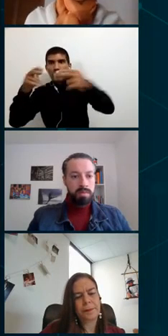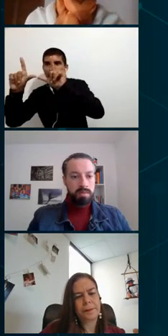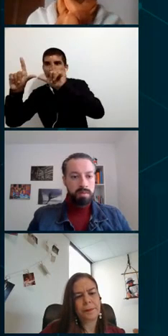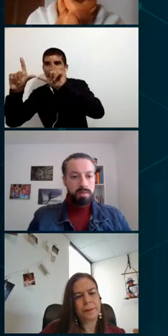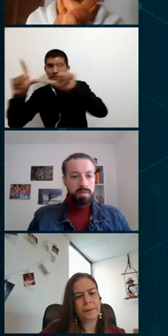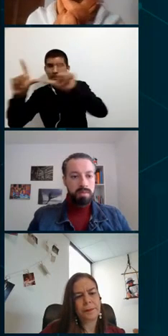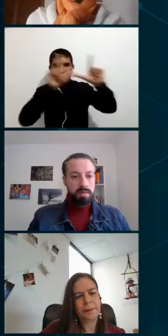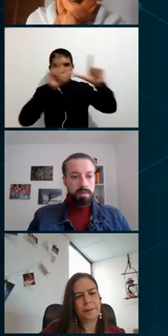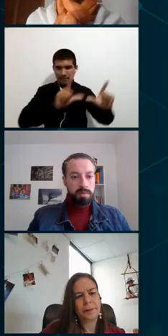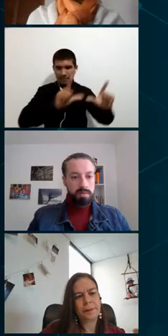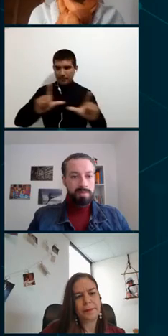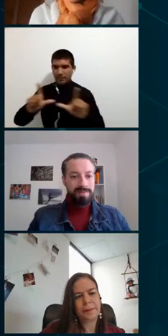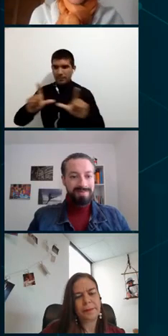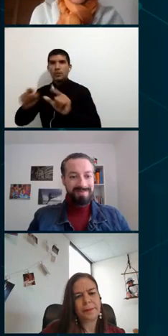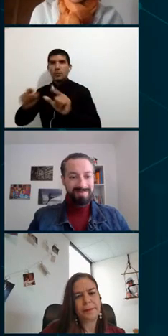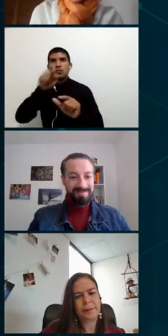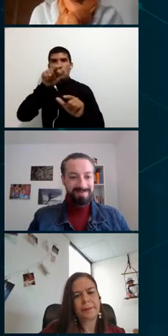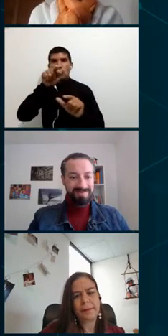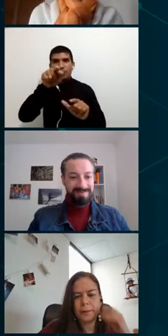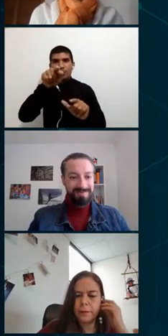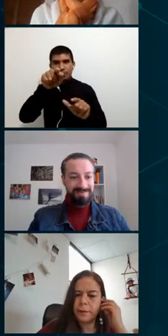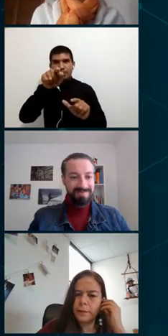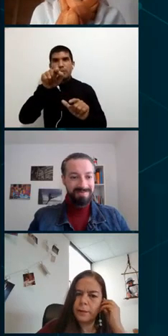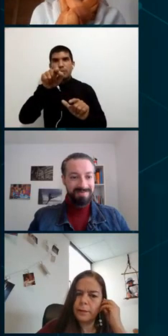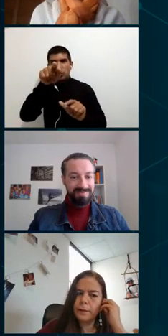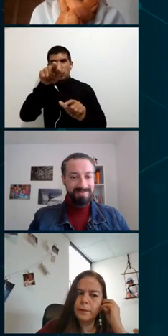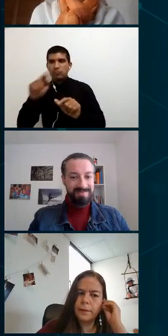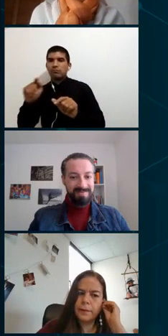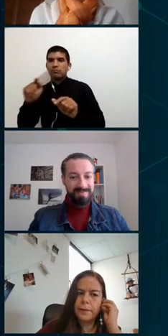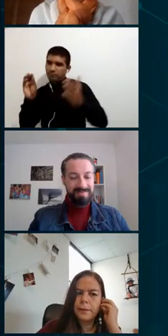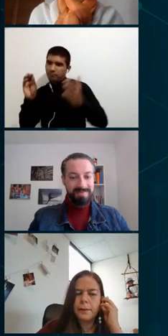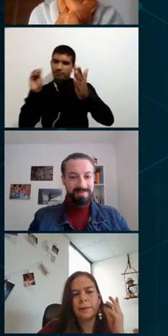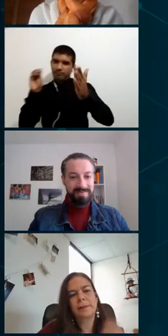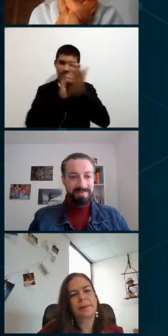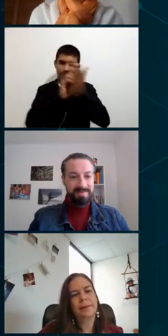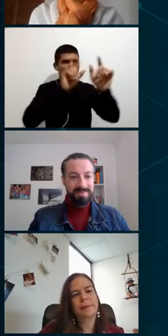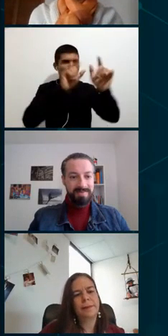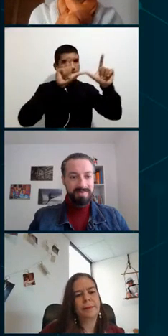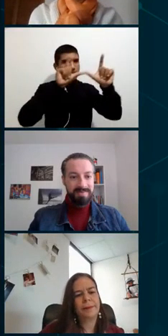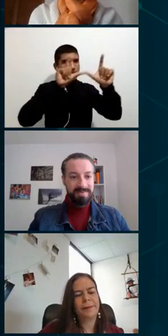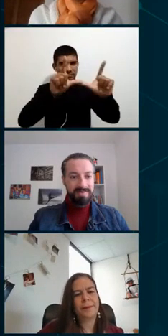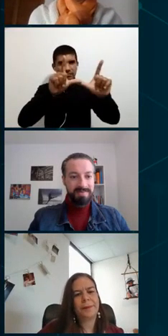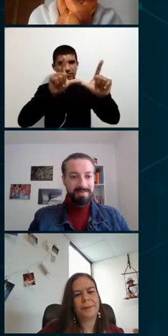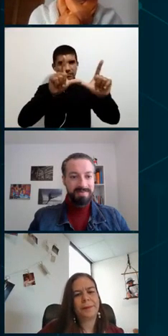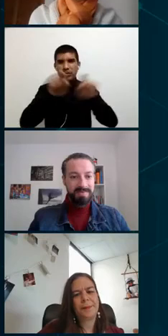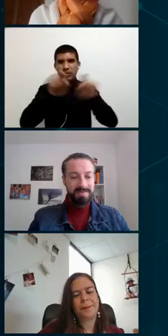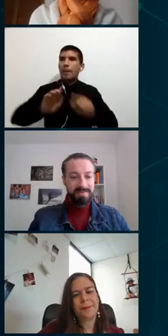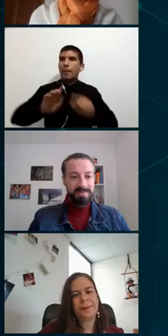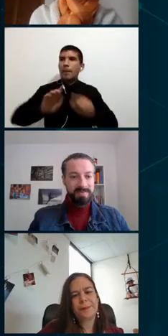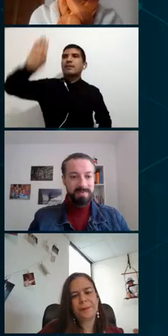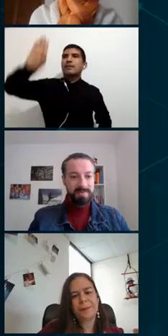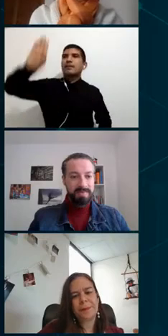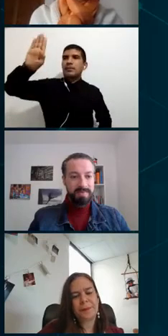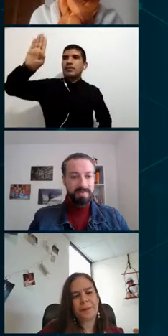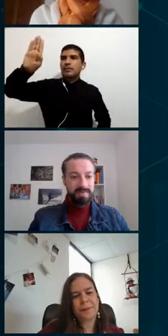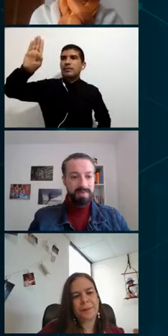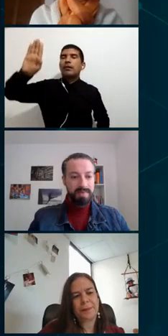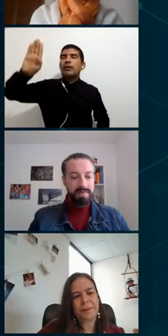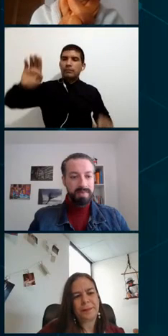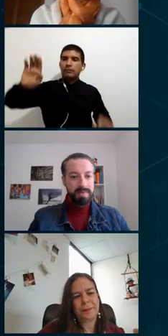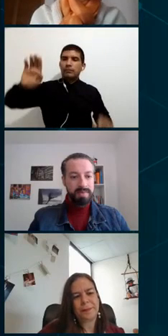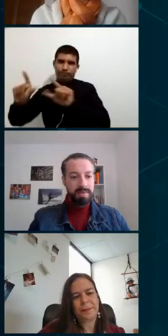Esperamos que alguien se anime, pues igual si, no sé, si de pronto hoy no están de ganas, pues como de animarse a esto, tranquilos que